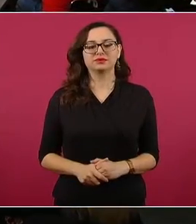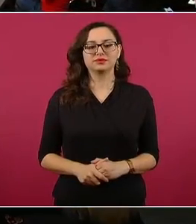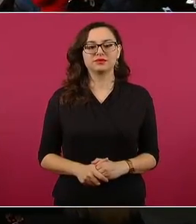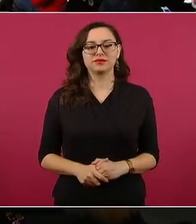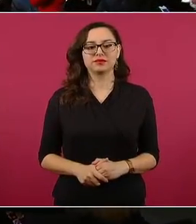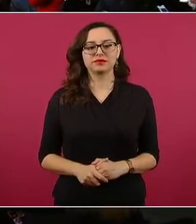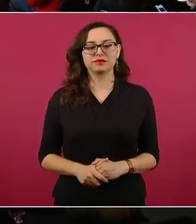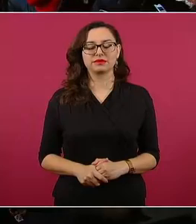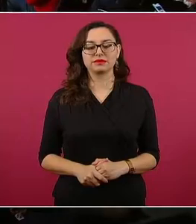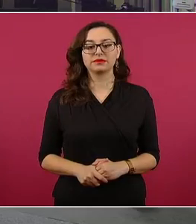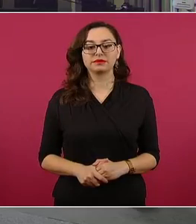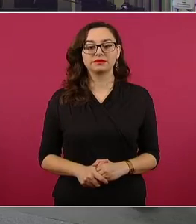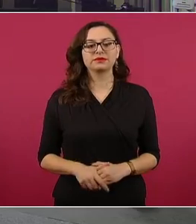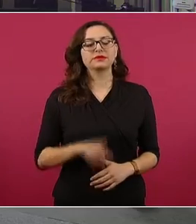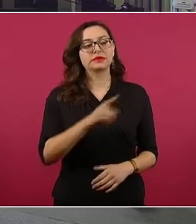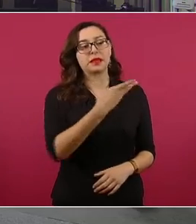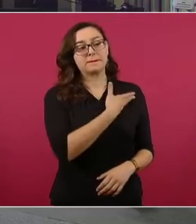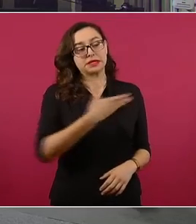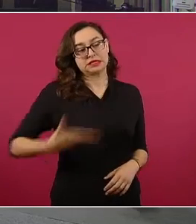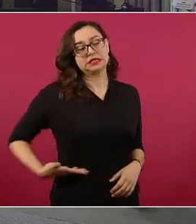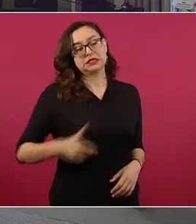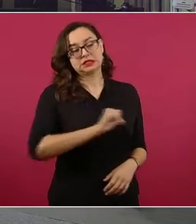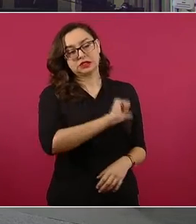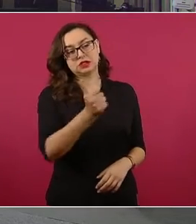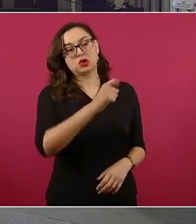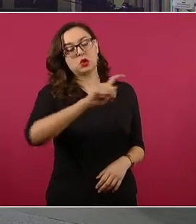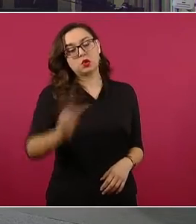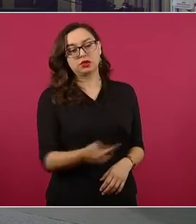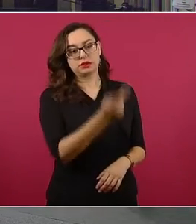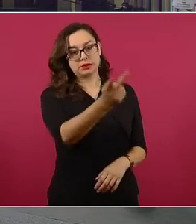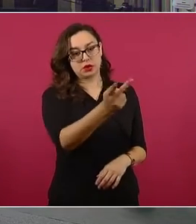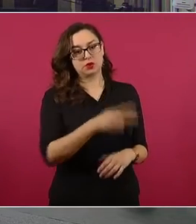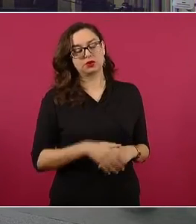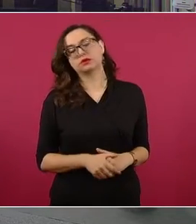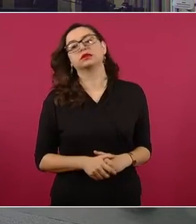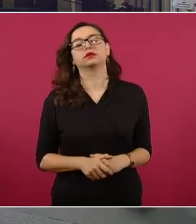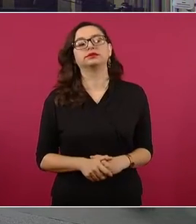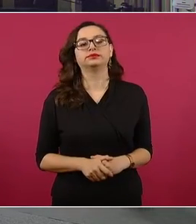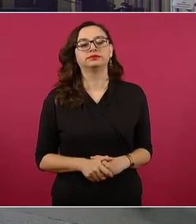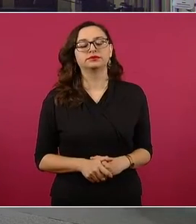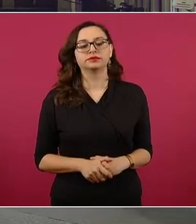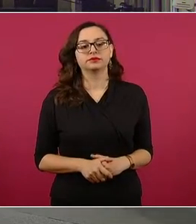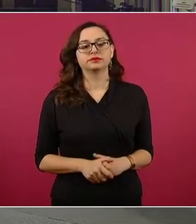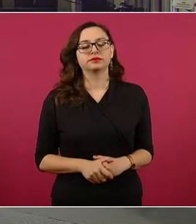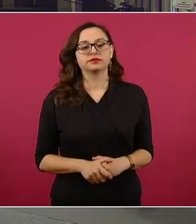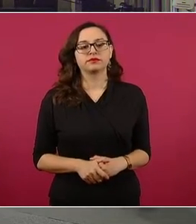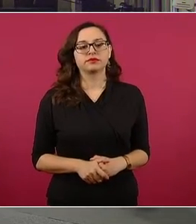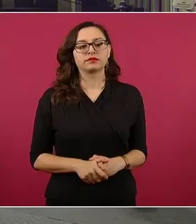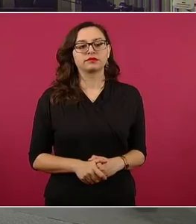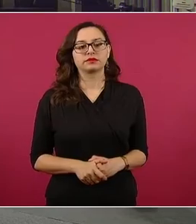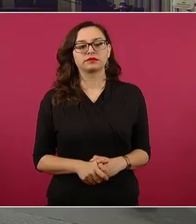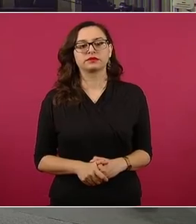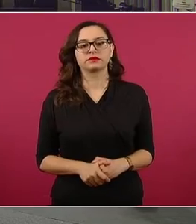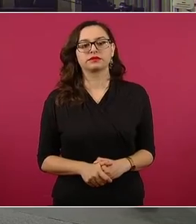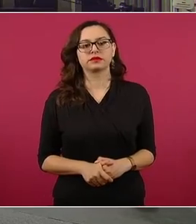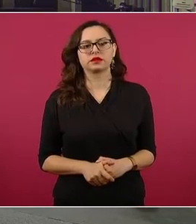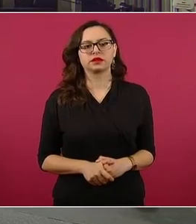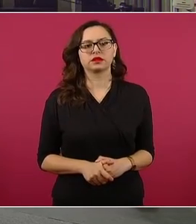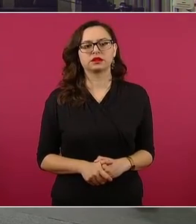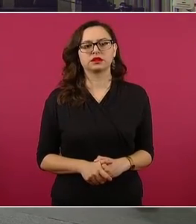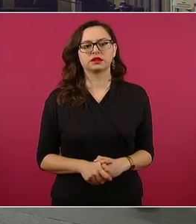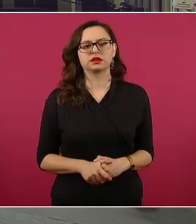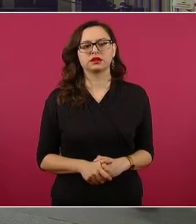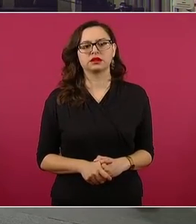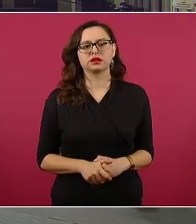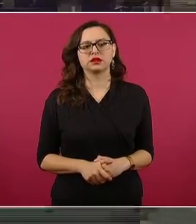Presidente, la siguiente pregunta sería, las razones por las que va a cambiar la política de almacenamiento de la Comisión Reguladora